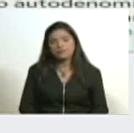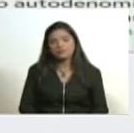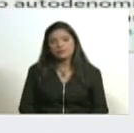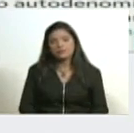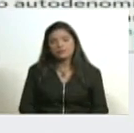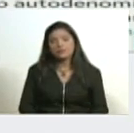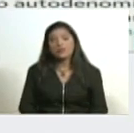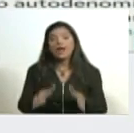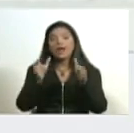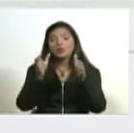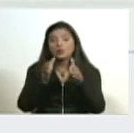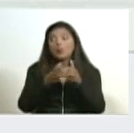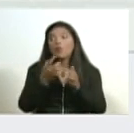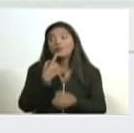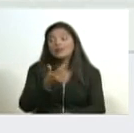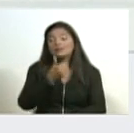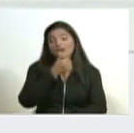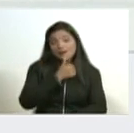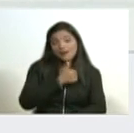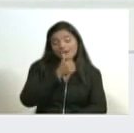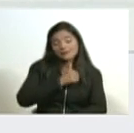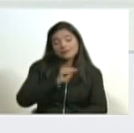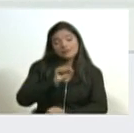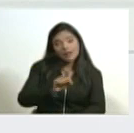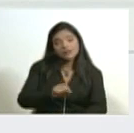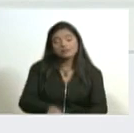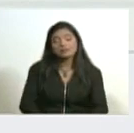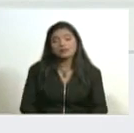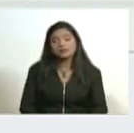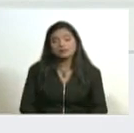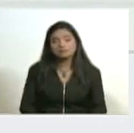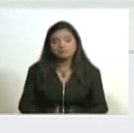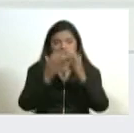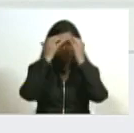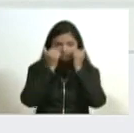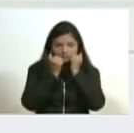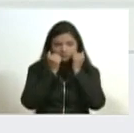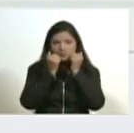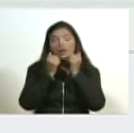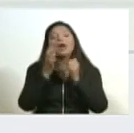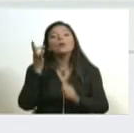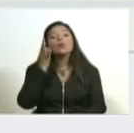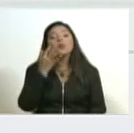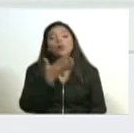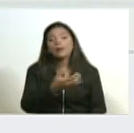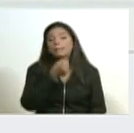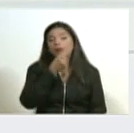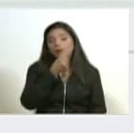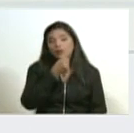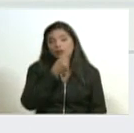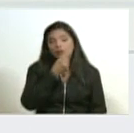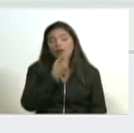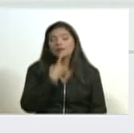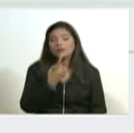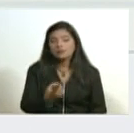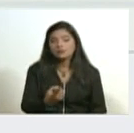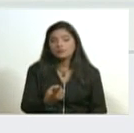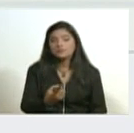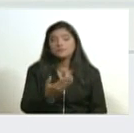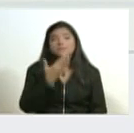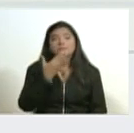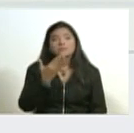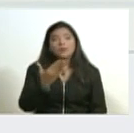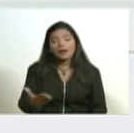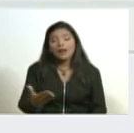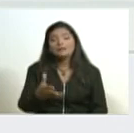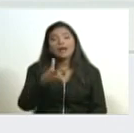El grupo dice ser Resistencia y la colega dice que gracias al